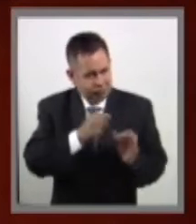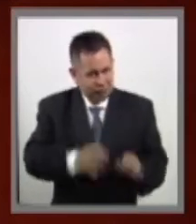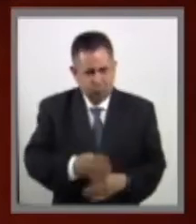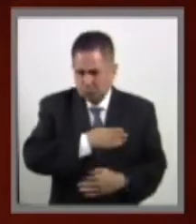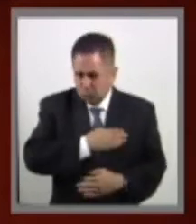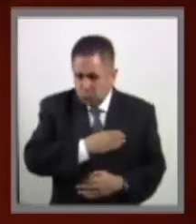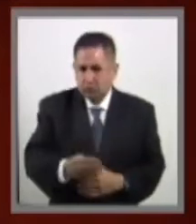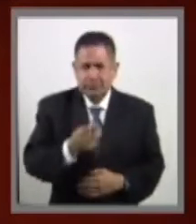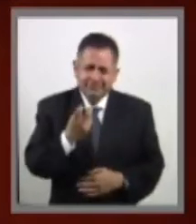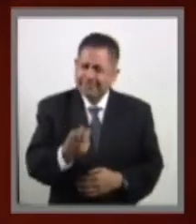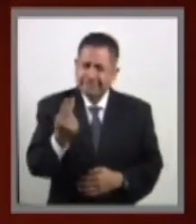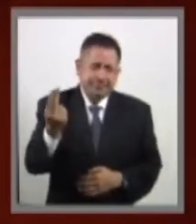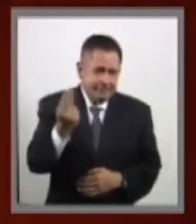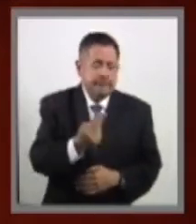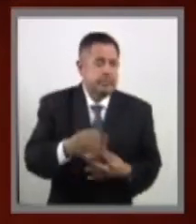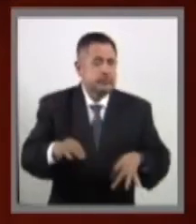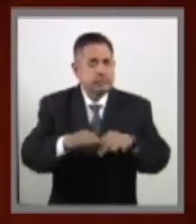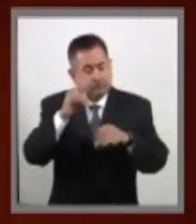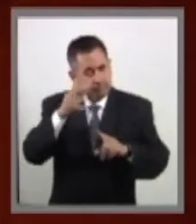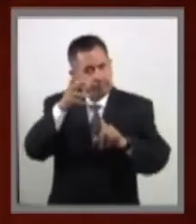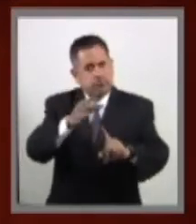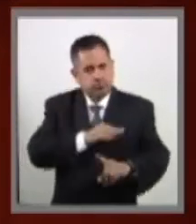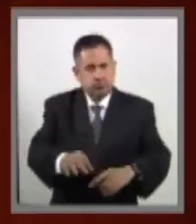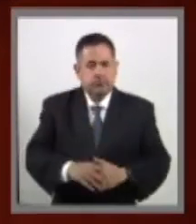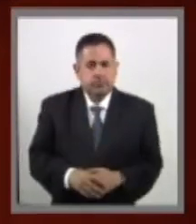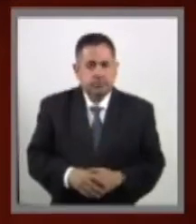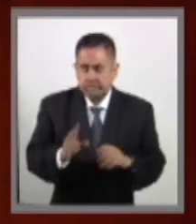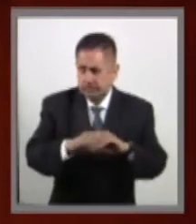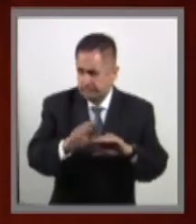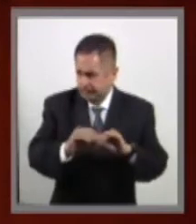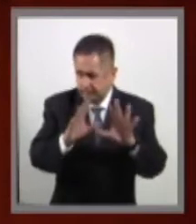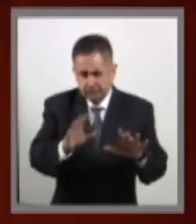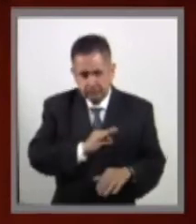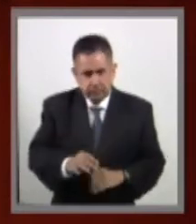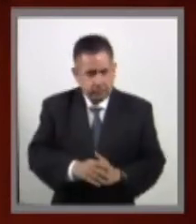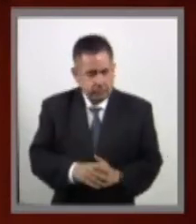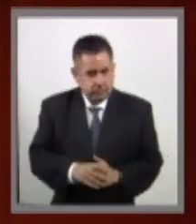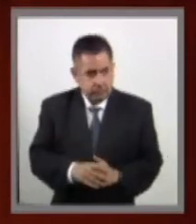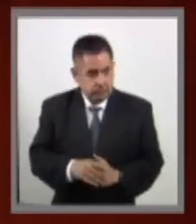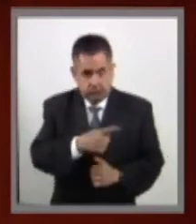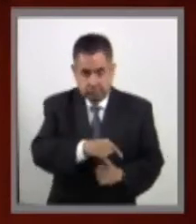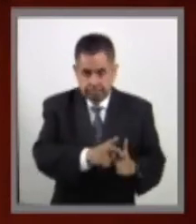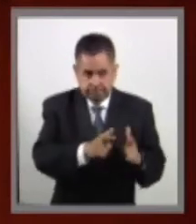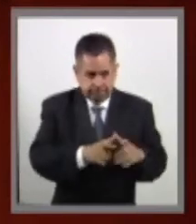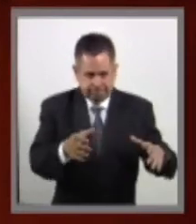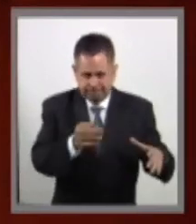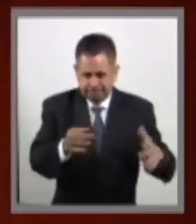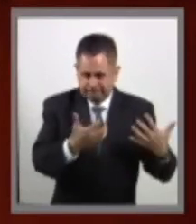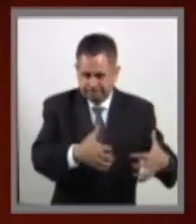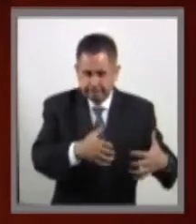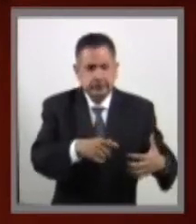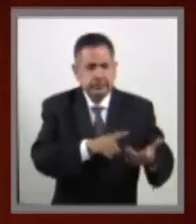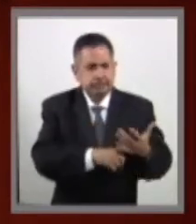un elemento fundamental para lograrlo. Indudablemente, el sector semillero y la producción